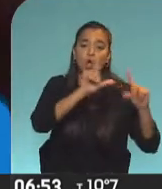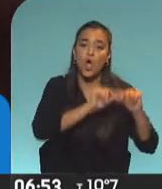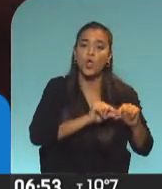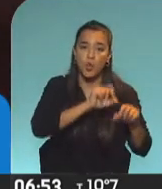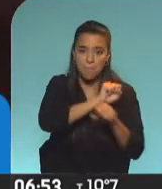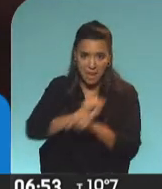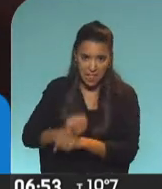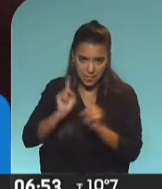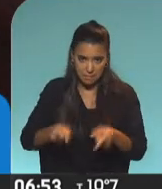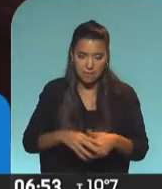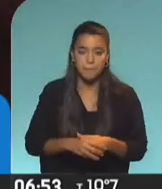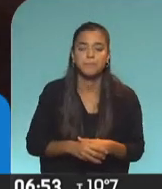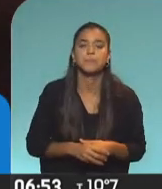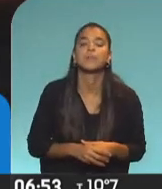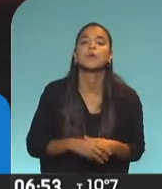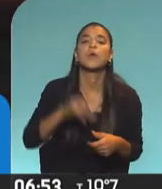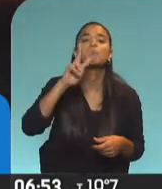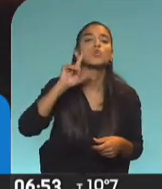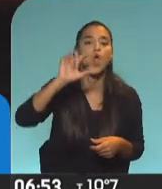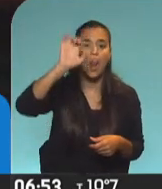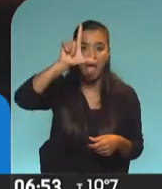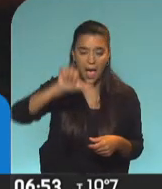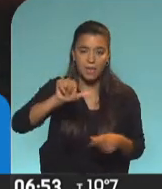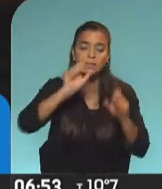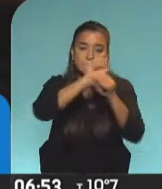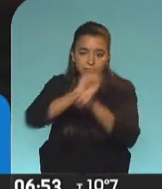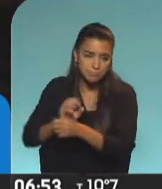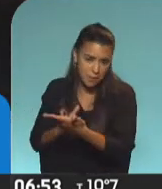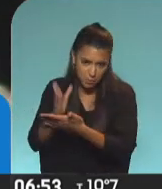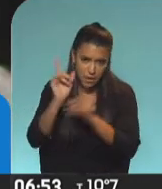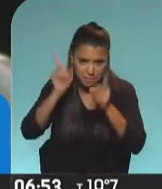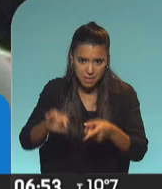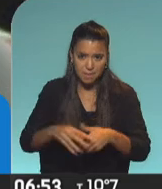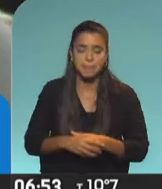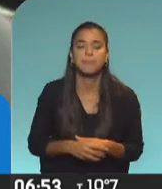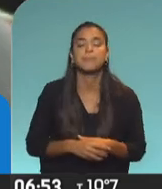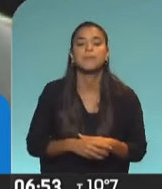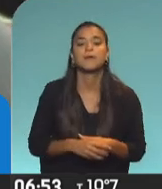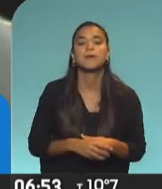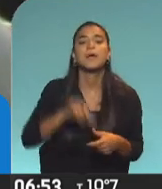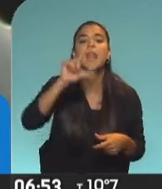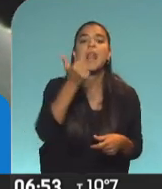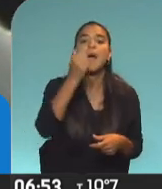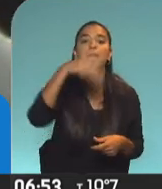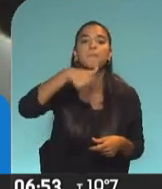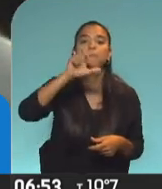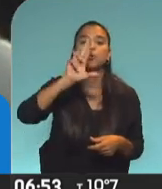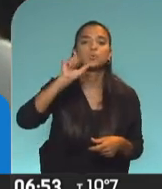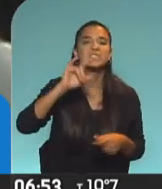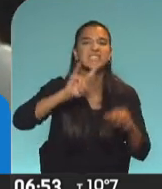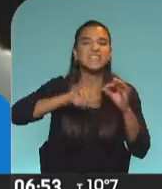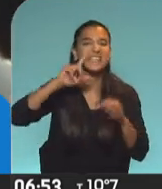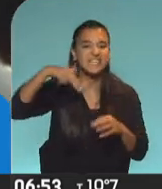Penal. Roberto Eduardo Viola, reclusión perpetua. Armando Lambruschini,